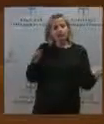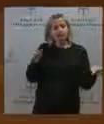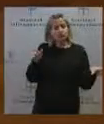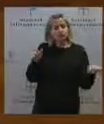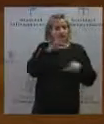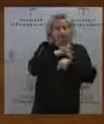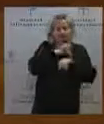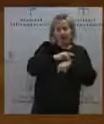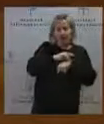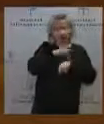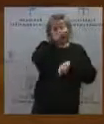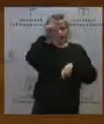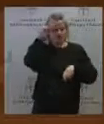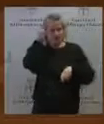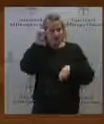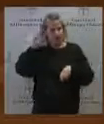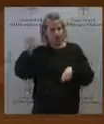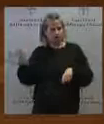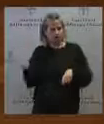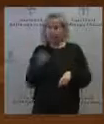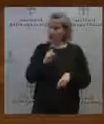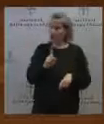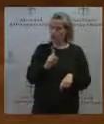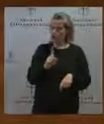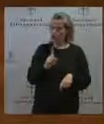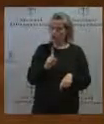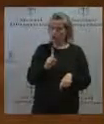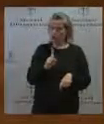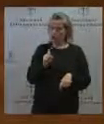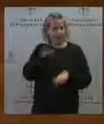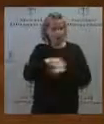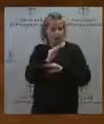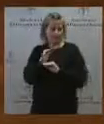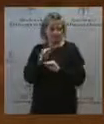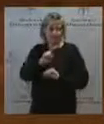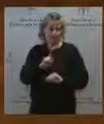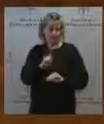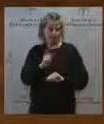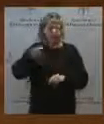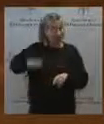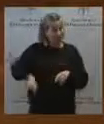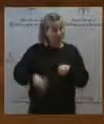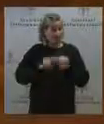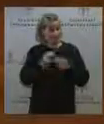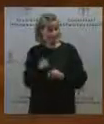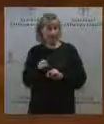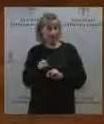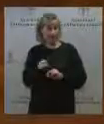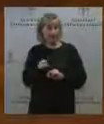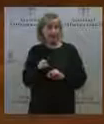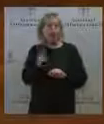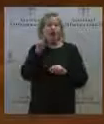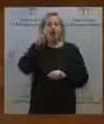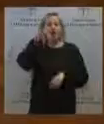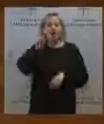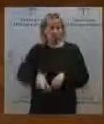mal gobernada. Estos profesionales demandan un verdadero reconocimiento, menos aplausos y una clara mejora de sus retribuciones y los medios